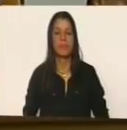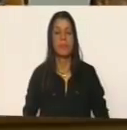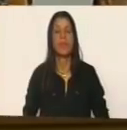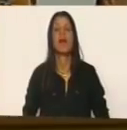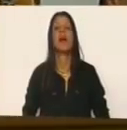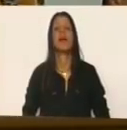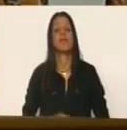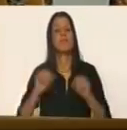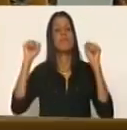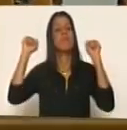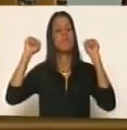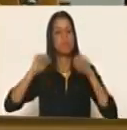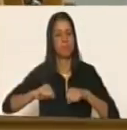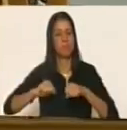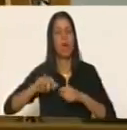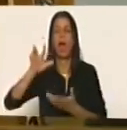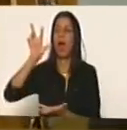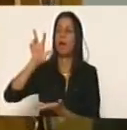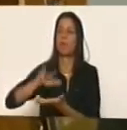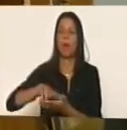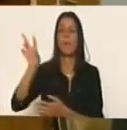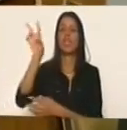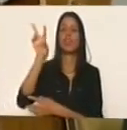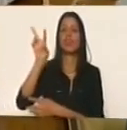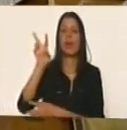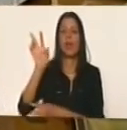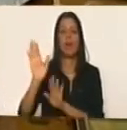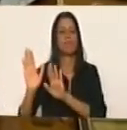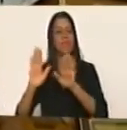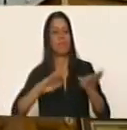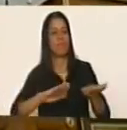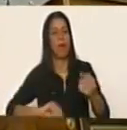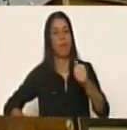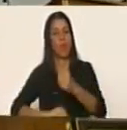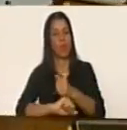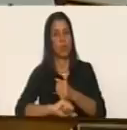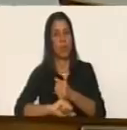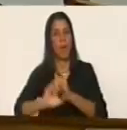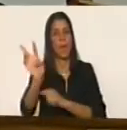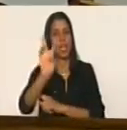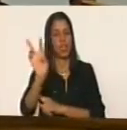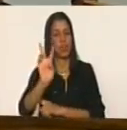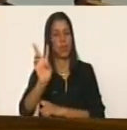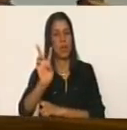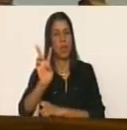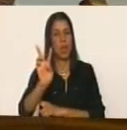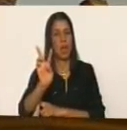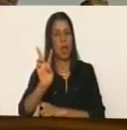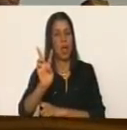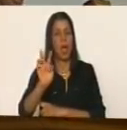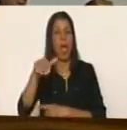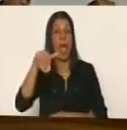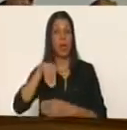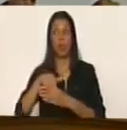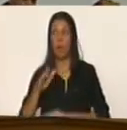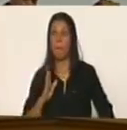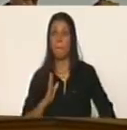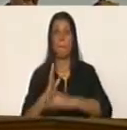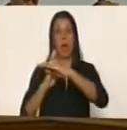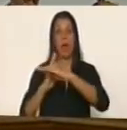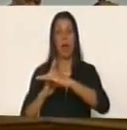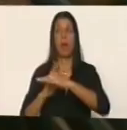victoria de acero a Venezuela, para que nada, absolutamente nada, ni ninguna